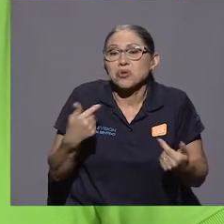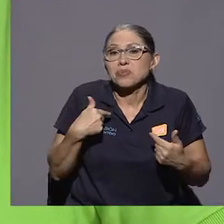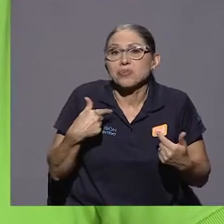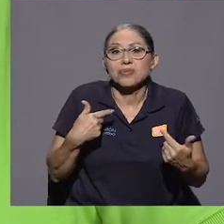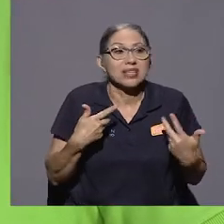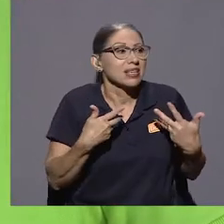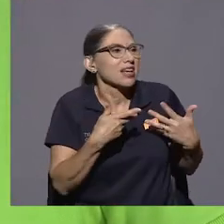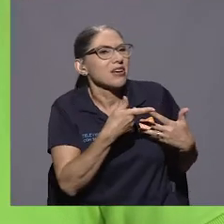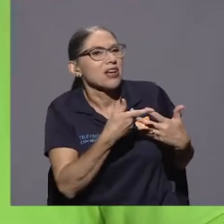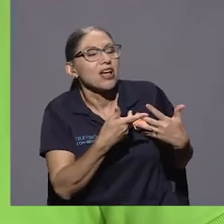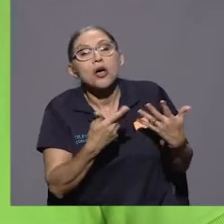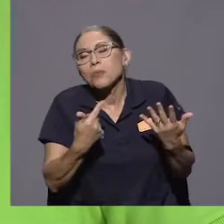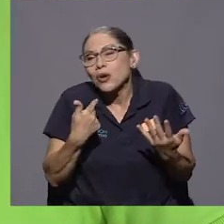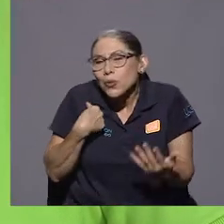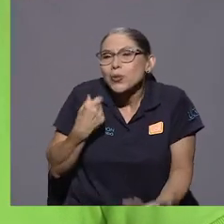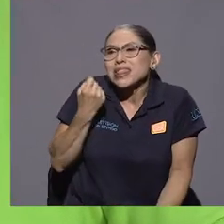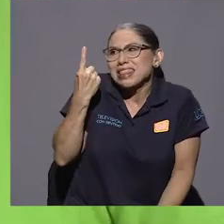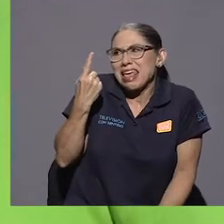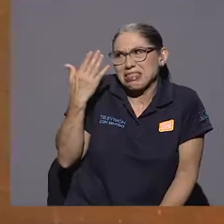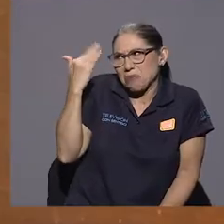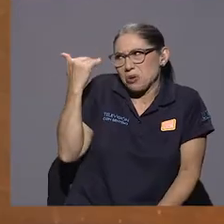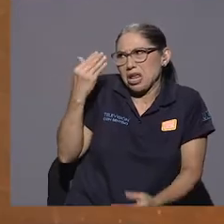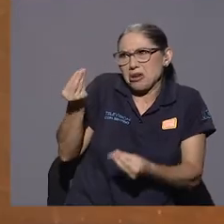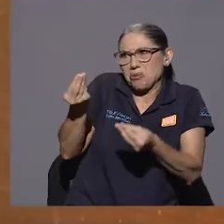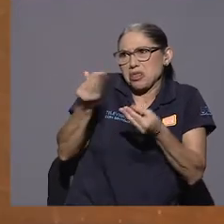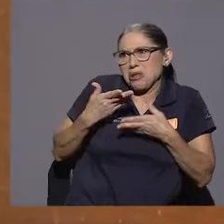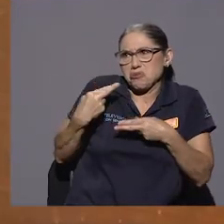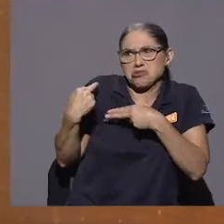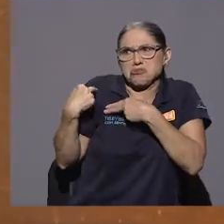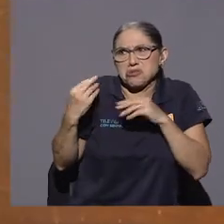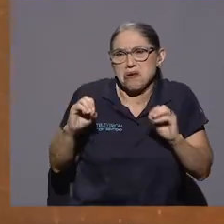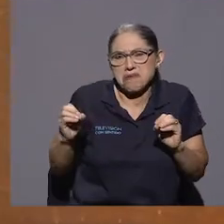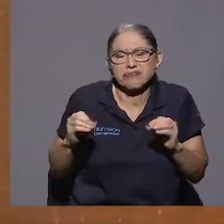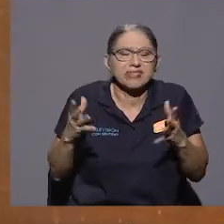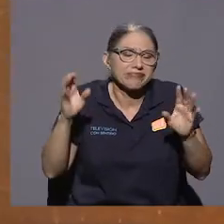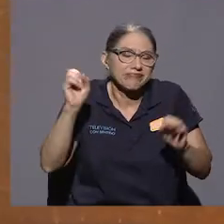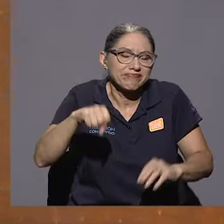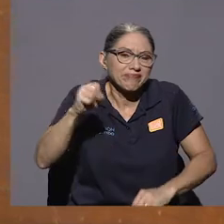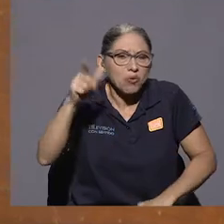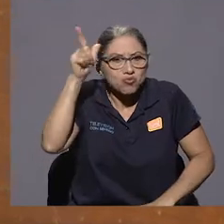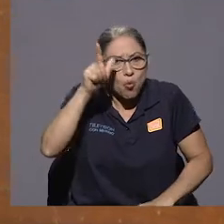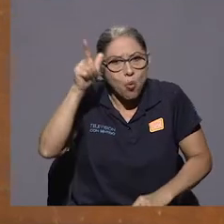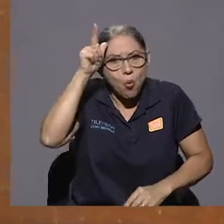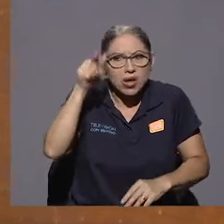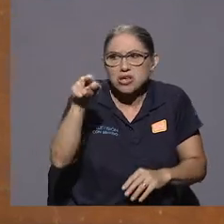Y, ni modo, o sea... Ya era el momento. Como que uno entiende el asunto, ¿verdad? Y bueno, ahí sí, no me conocen,